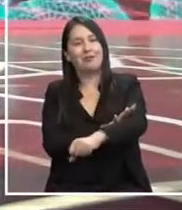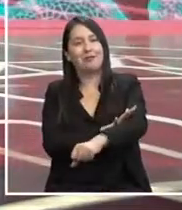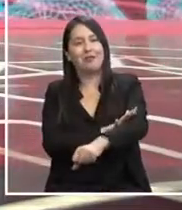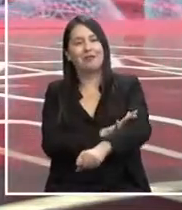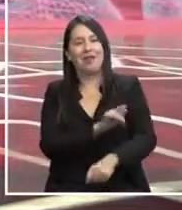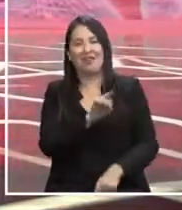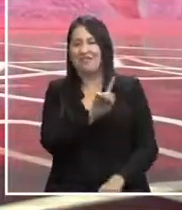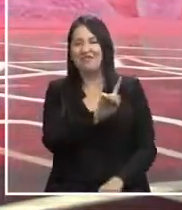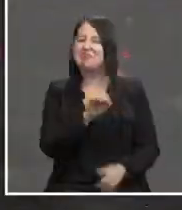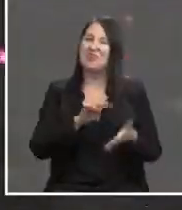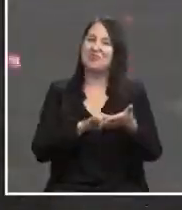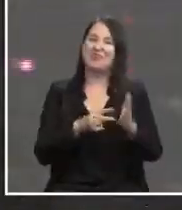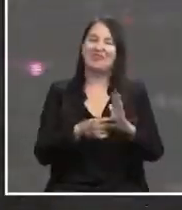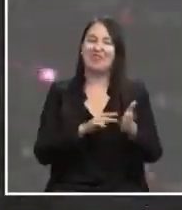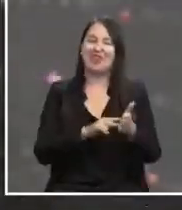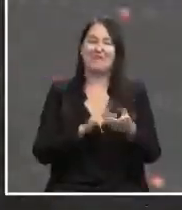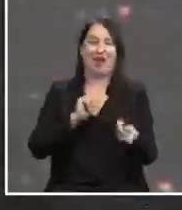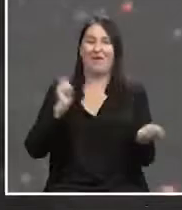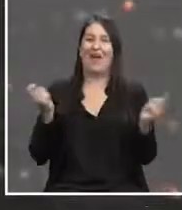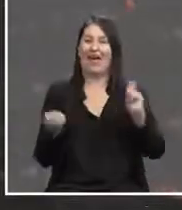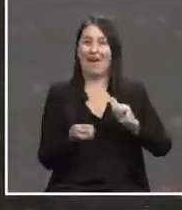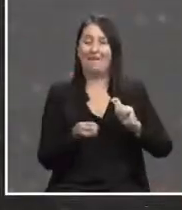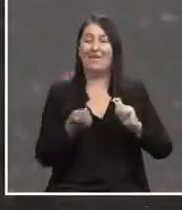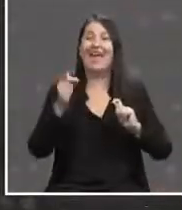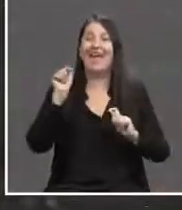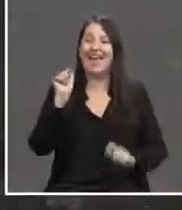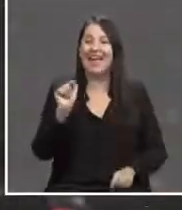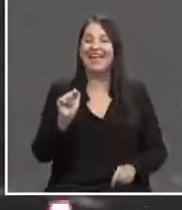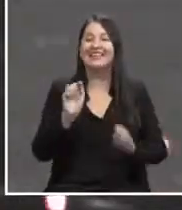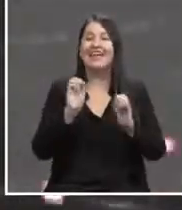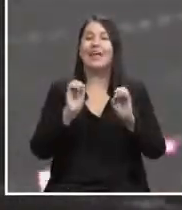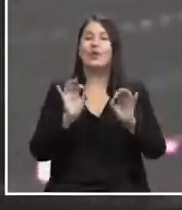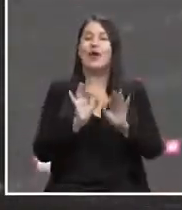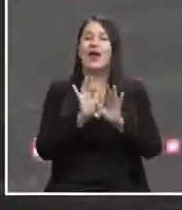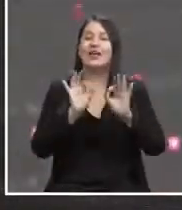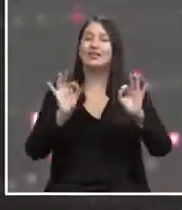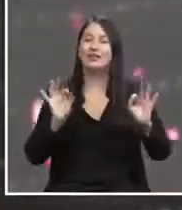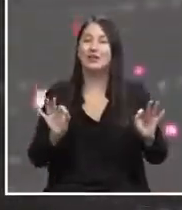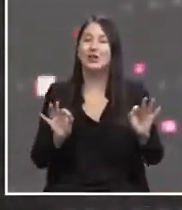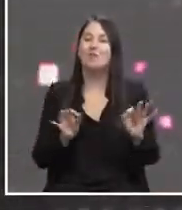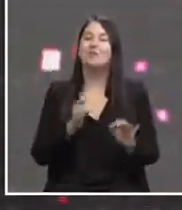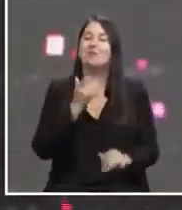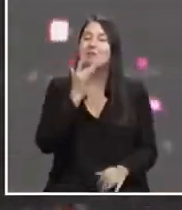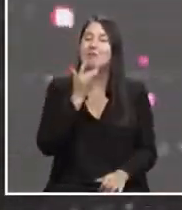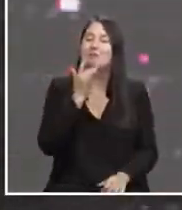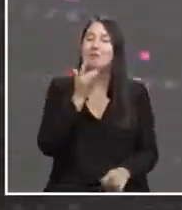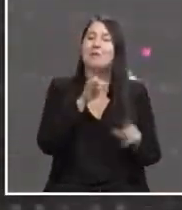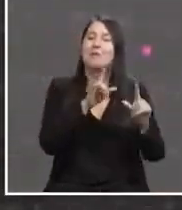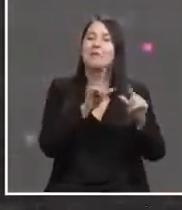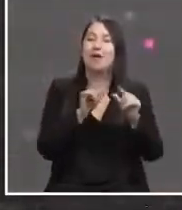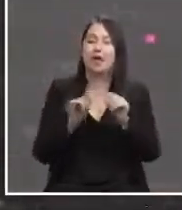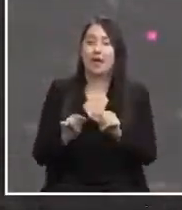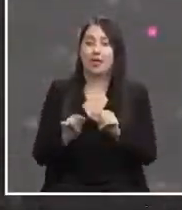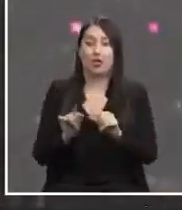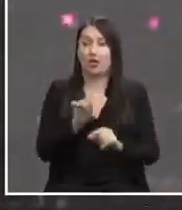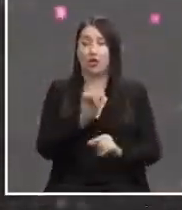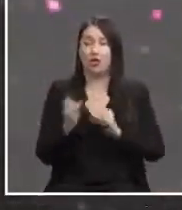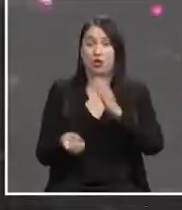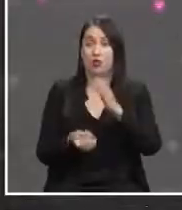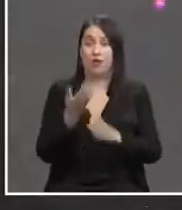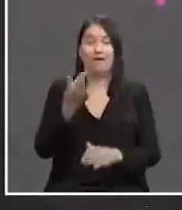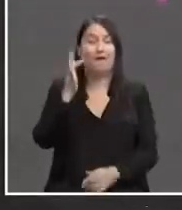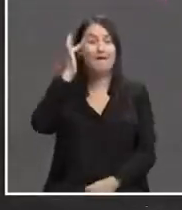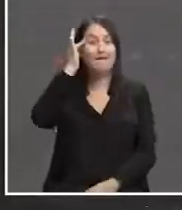siquiera un problema, ¿no? Entonces, ese tipo de educación, que es mucho más sutil, si tú quieres, y que, insisto, no es nueva. La filosofía